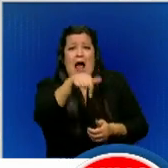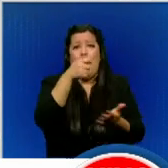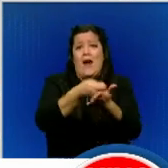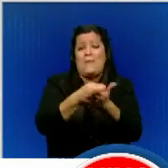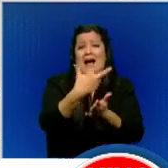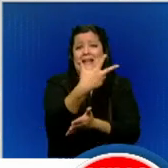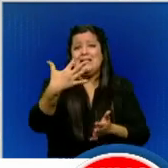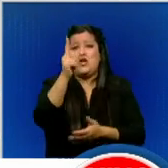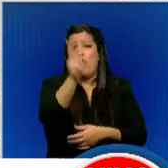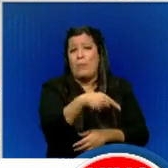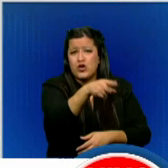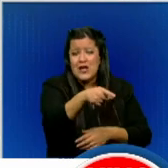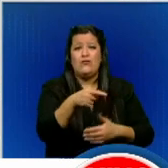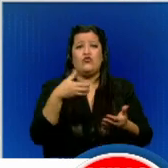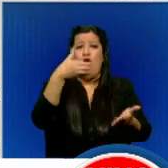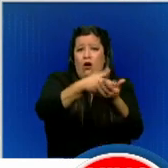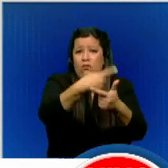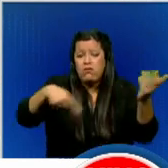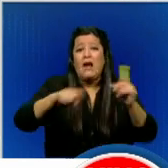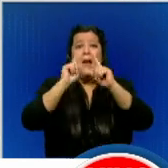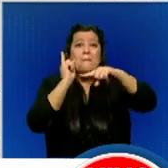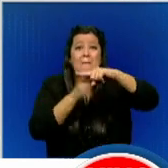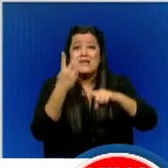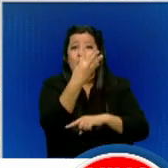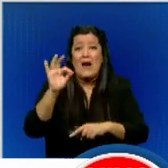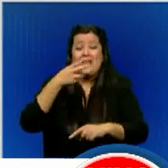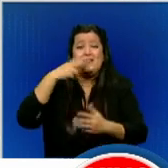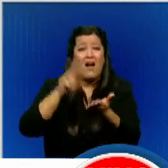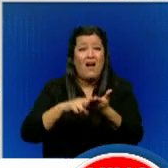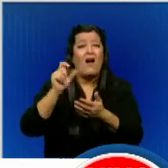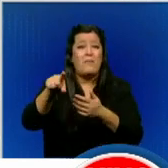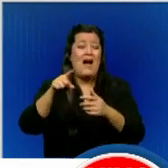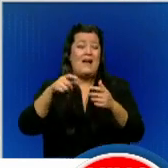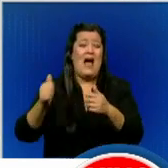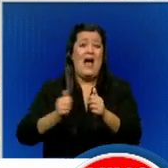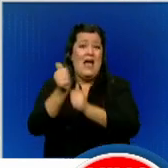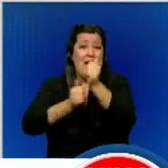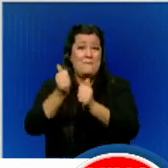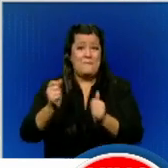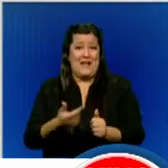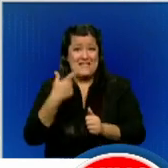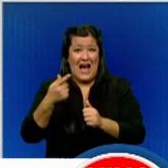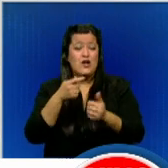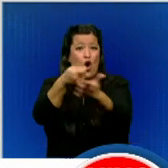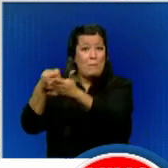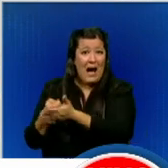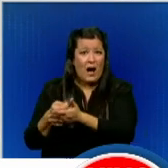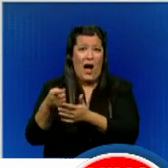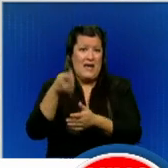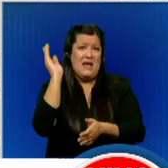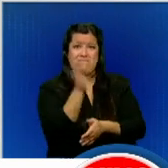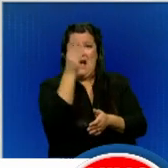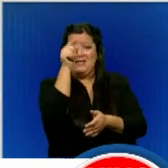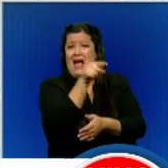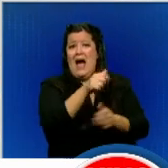por ciento de reinversión de utilidades más 40 por ciento de tasa integrada con dividendos estamos castigando a las pymes a quien